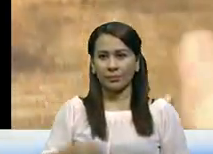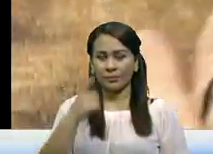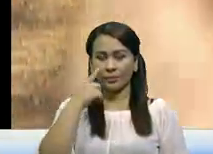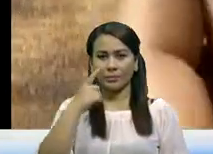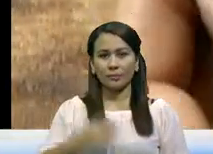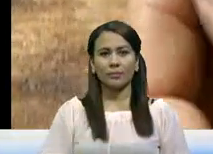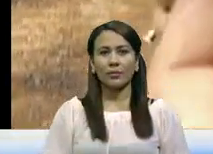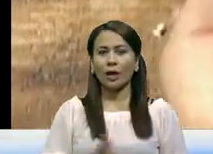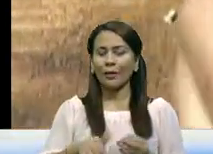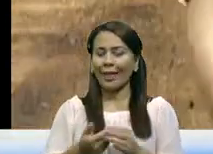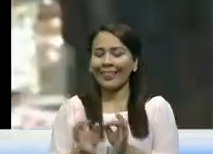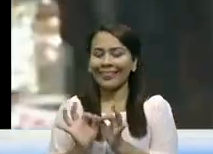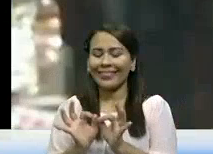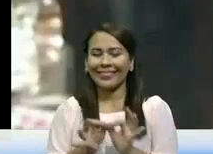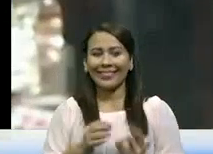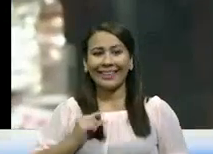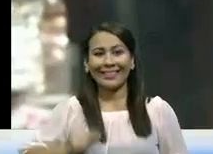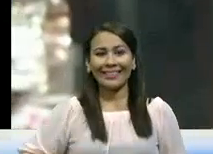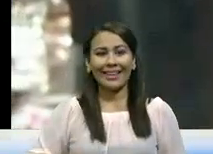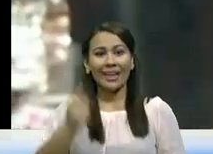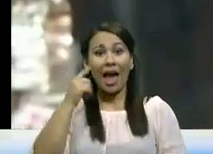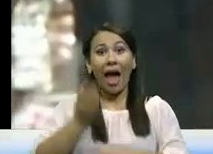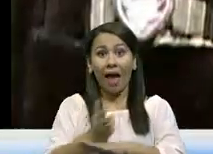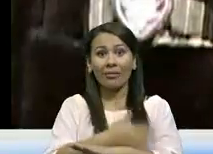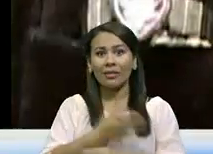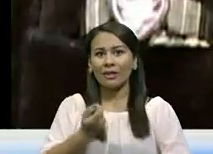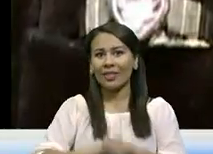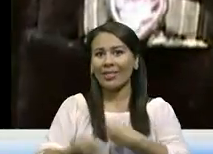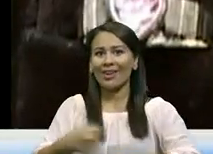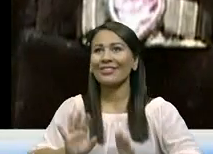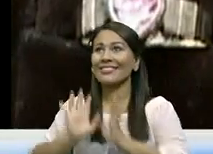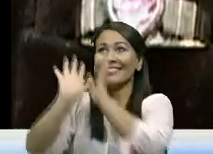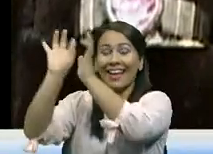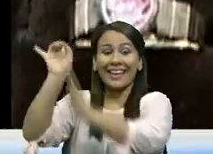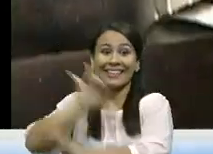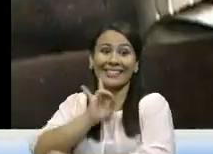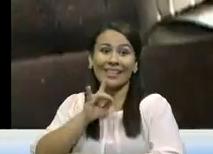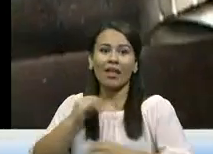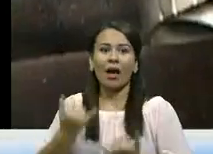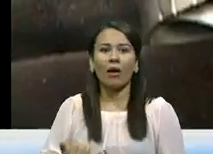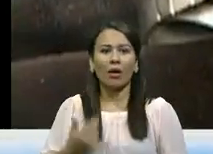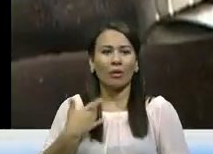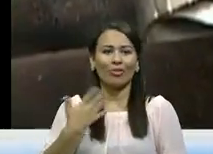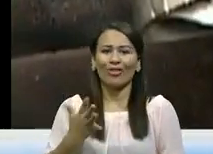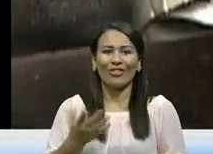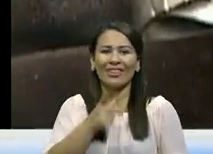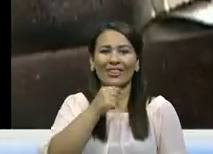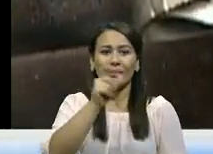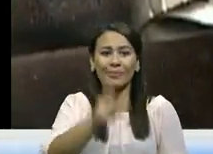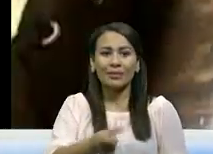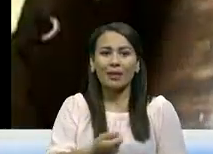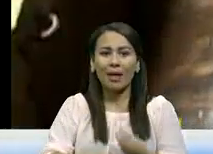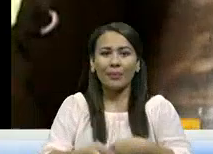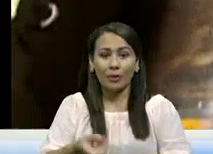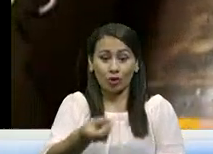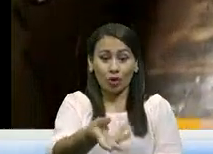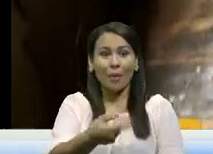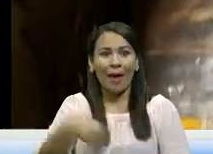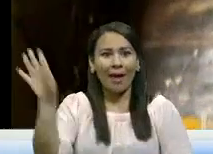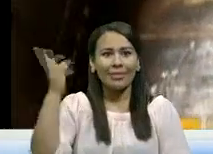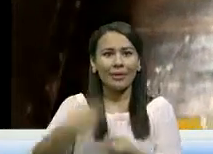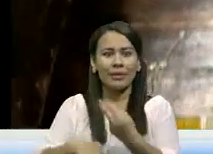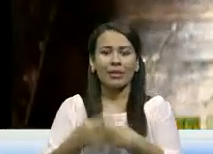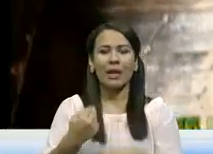mandaba joyitas de hechas, todo eso, mandaba para allá. Yo mandaba así, que tenía mis clientes, pero ahorita ya no tengo cuál mandar. Se acabó eso. Porque ahorita entra